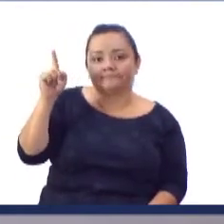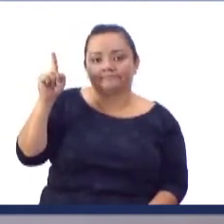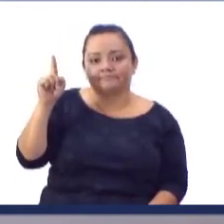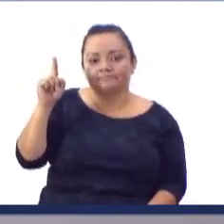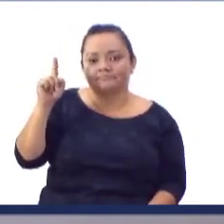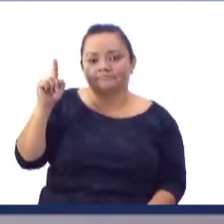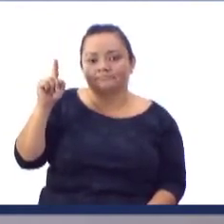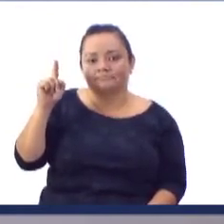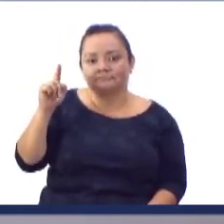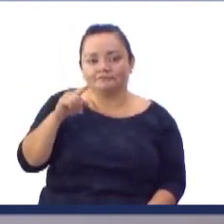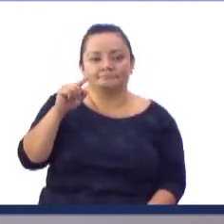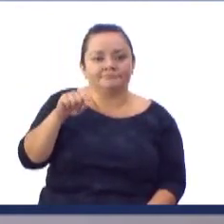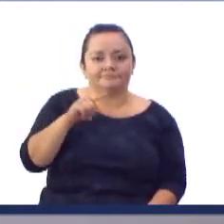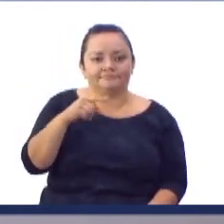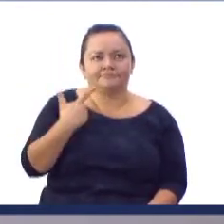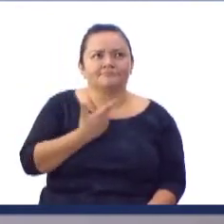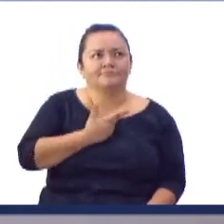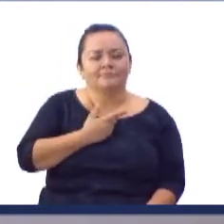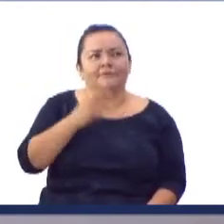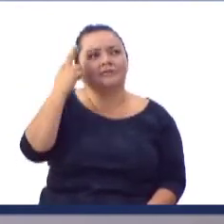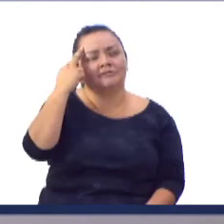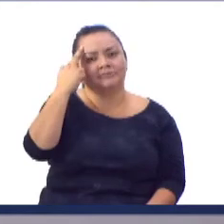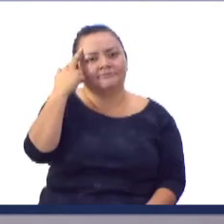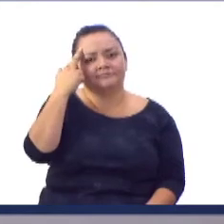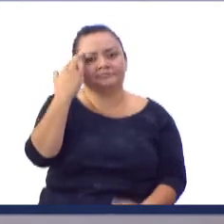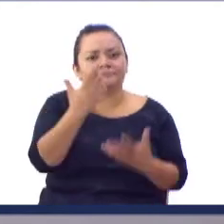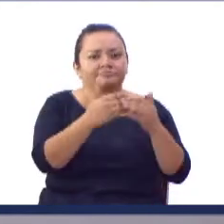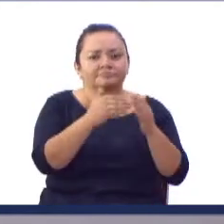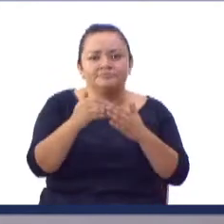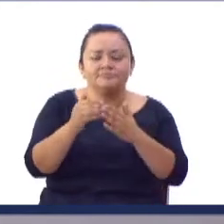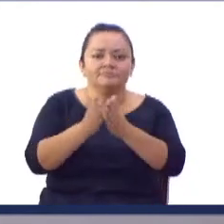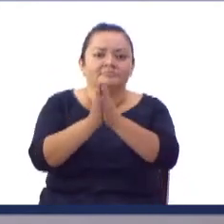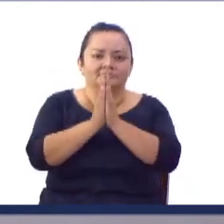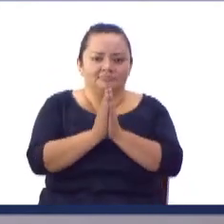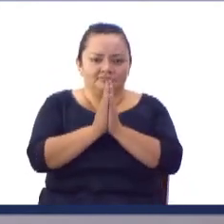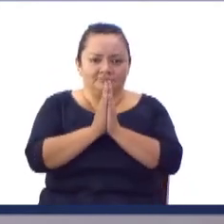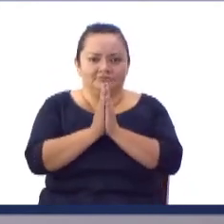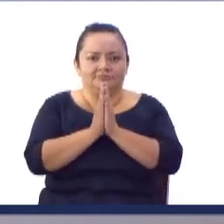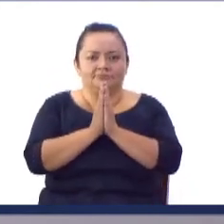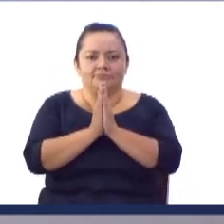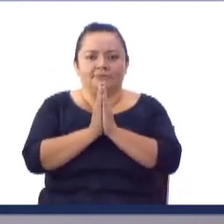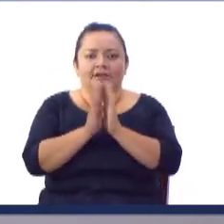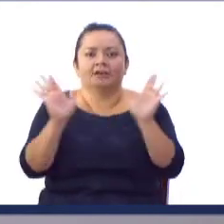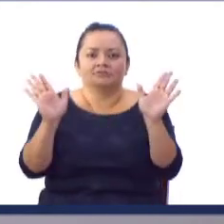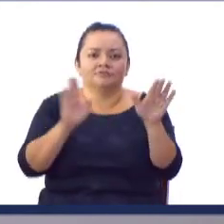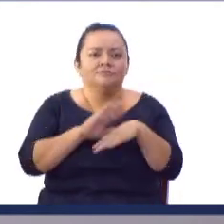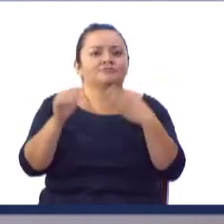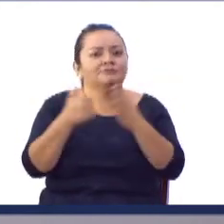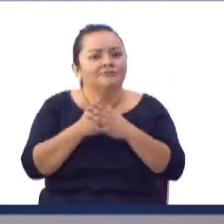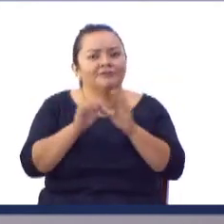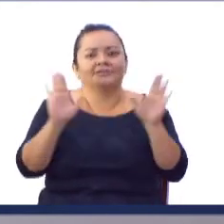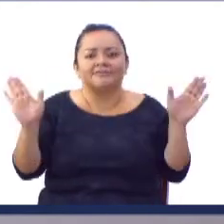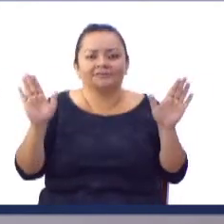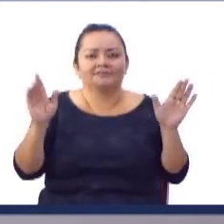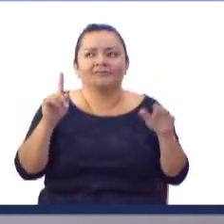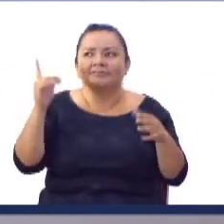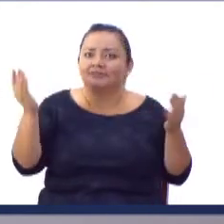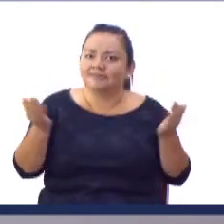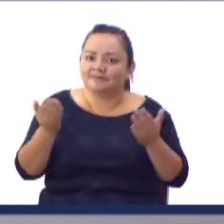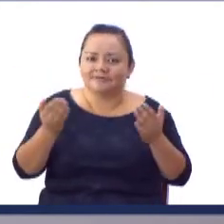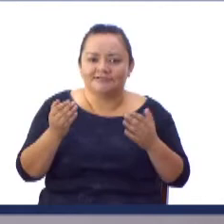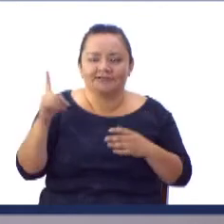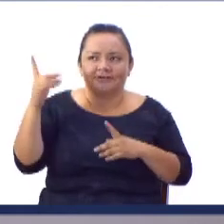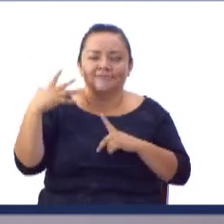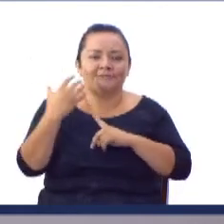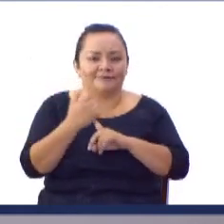si el levante una oración y podemos quizás analizar muchas oraciones que jesús tuvo y todas las oraciones que jesús hizo las